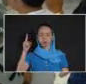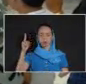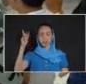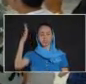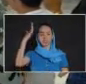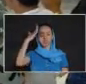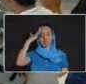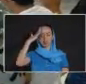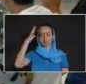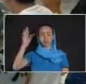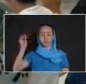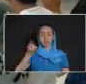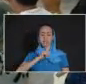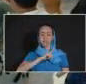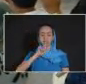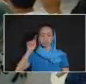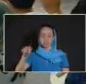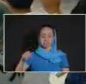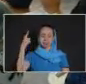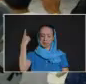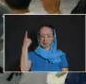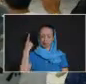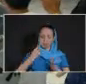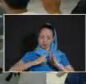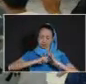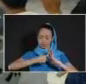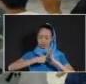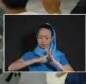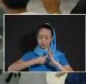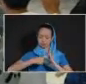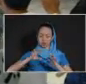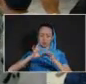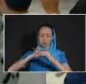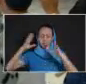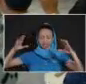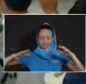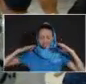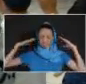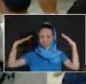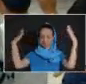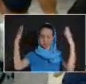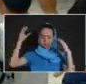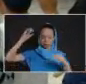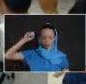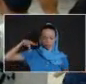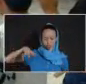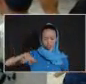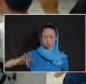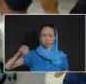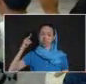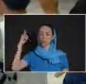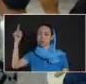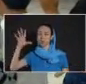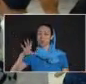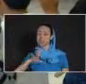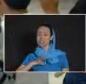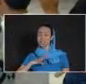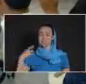Sabemos que este es el principio de la gran bendición que tú traes para ellos.